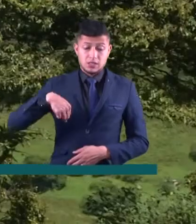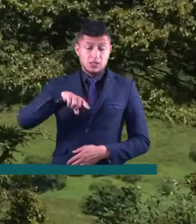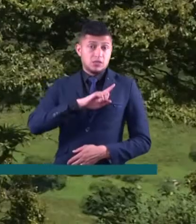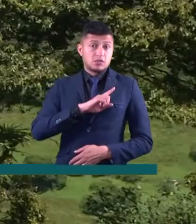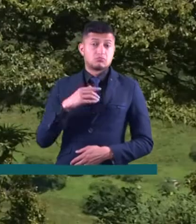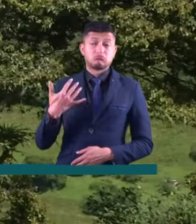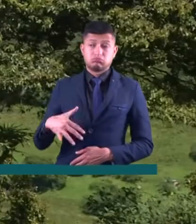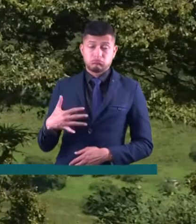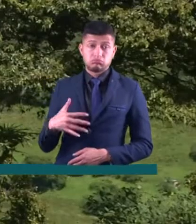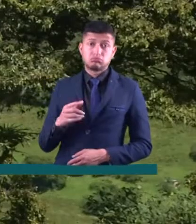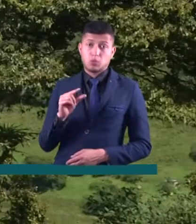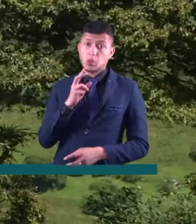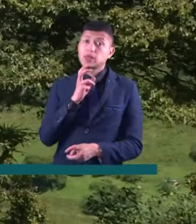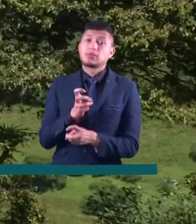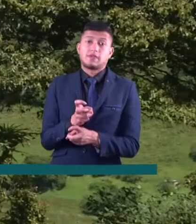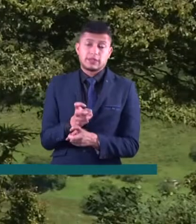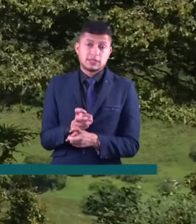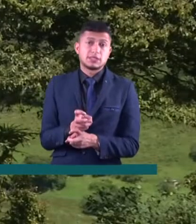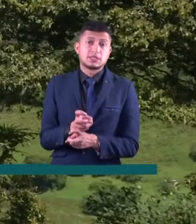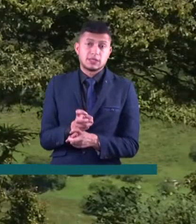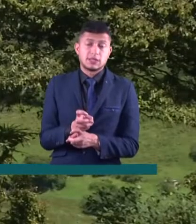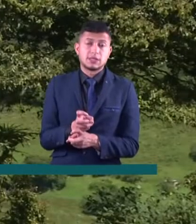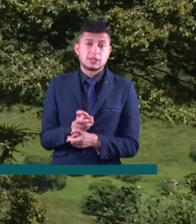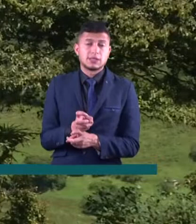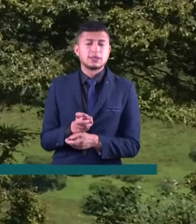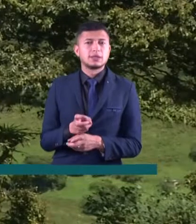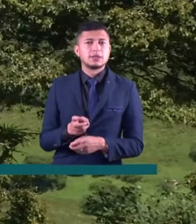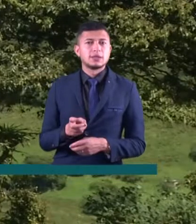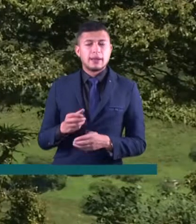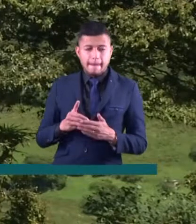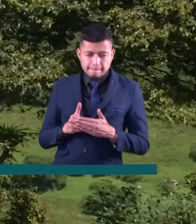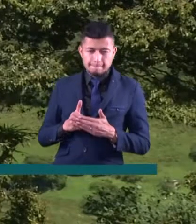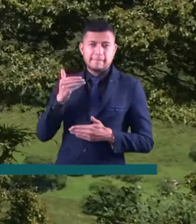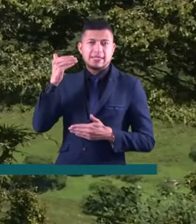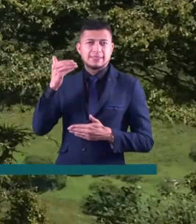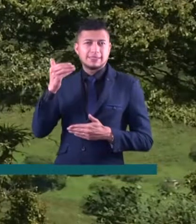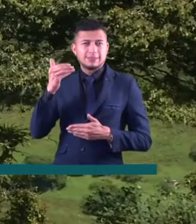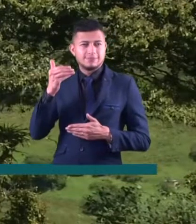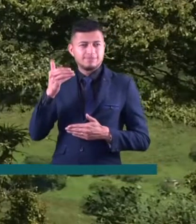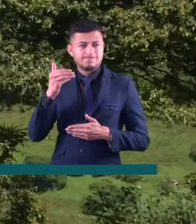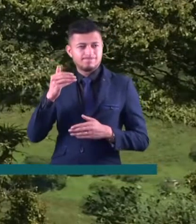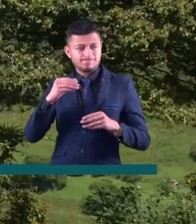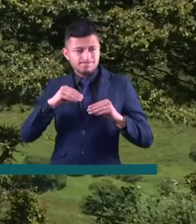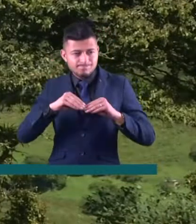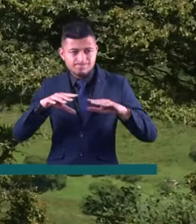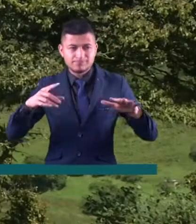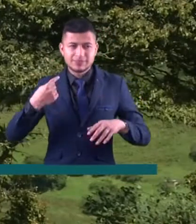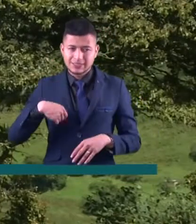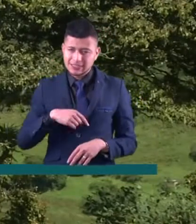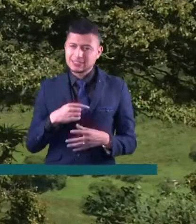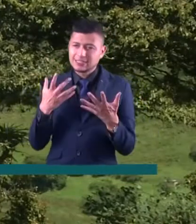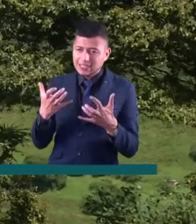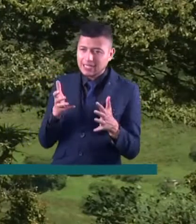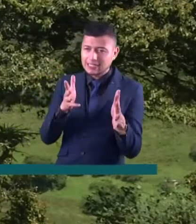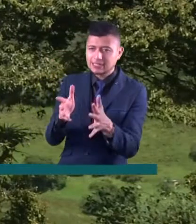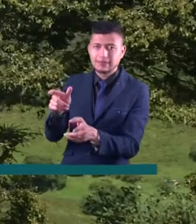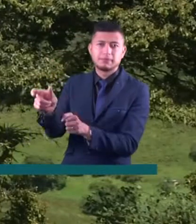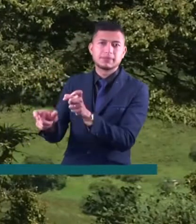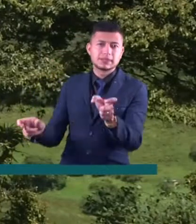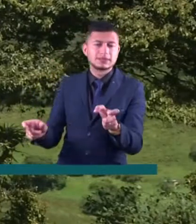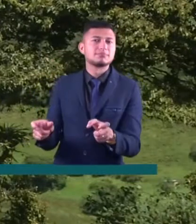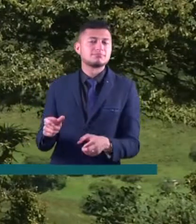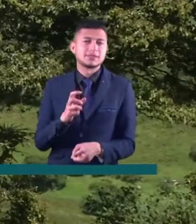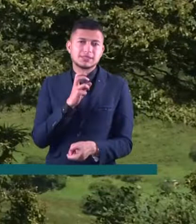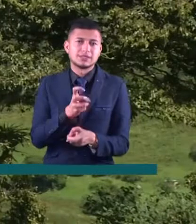Para nosotros ha sido pues un poco difícil el comenzar a expresar lo que nosotros queremos enseñar a las